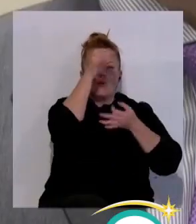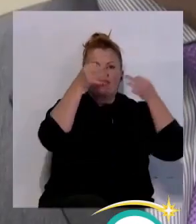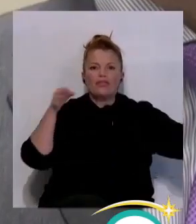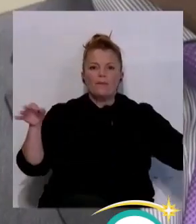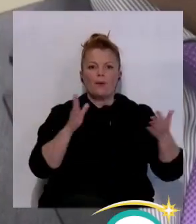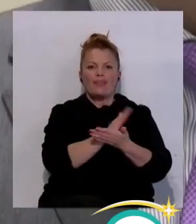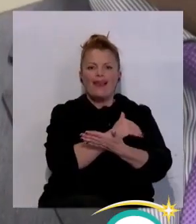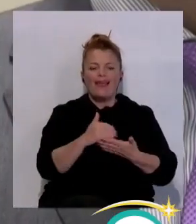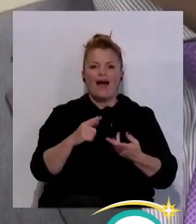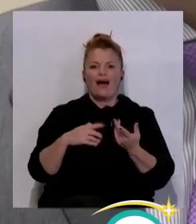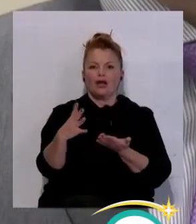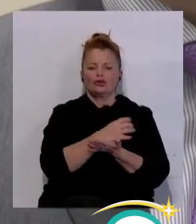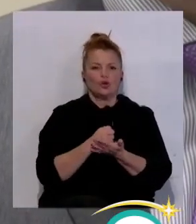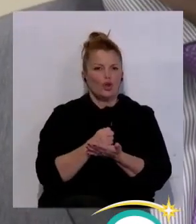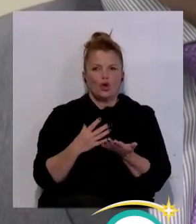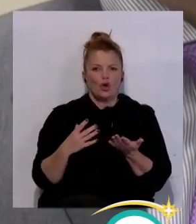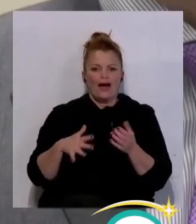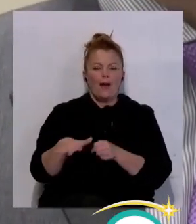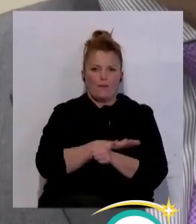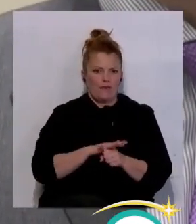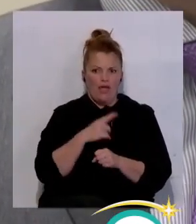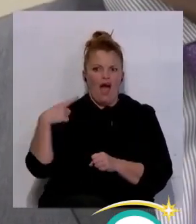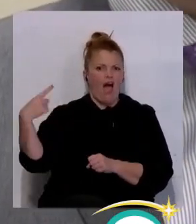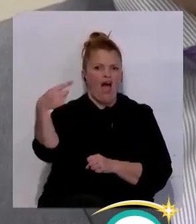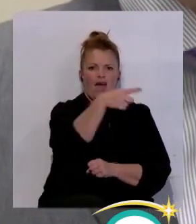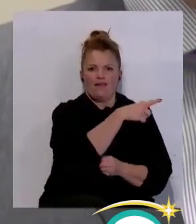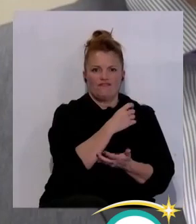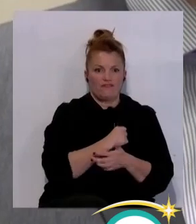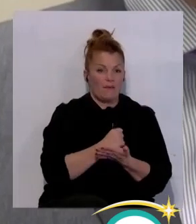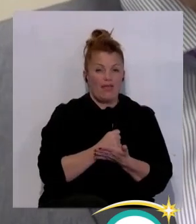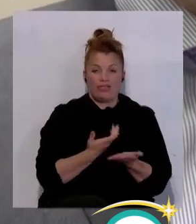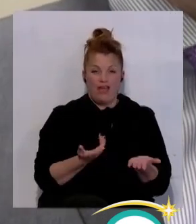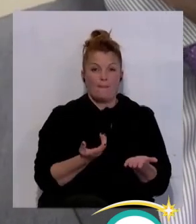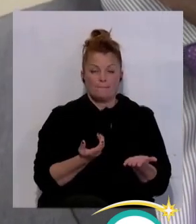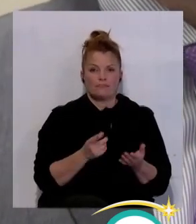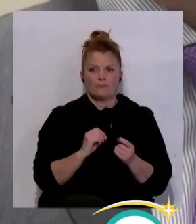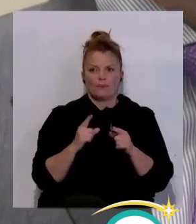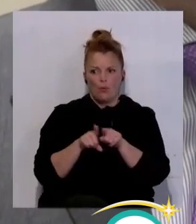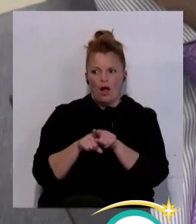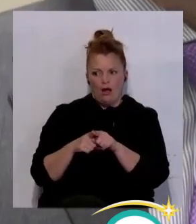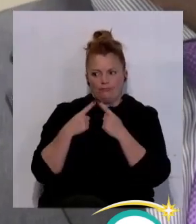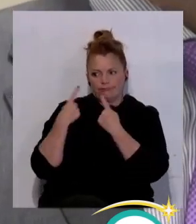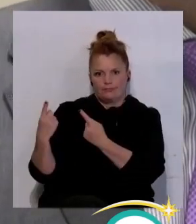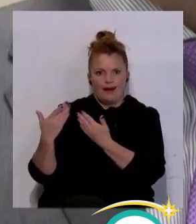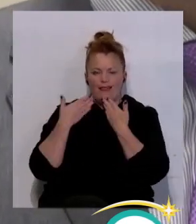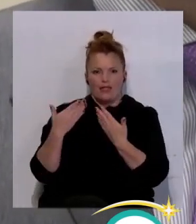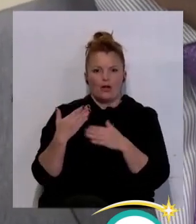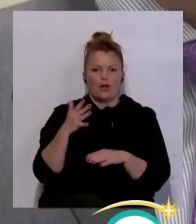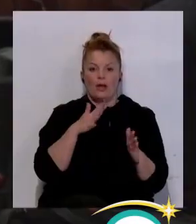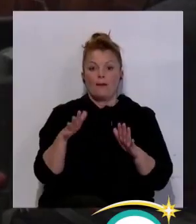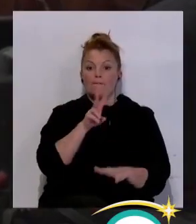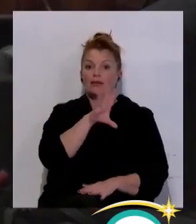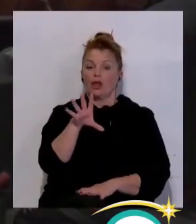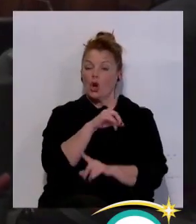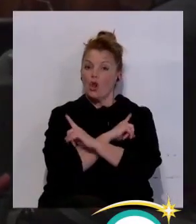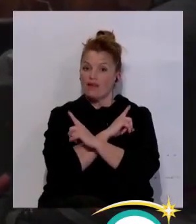las pedanías, de las ELA, de la provincia. Por tanto, agradecer que en torno al 25 de